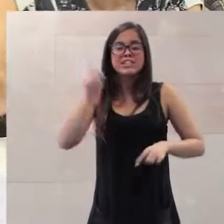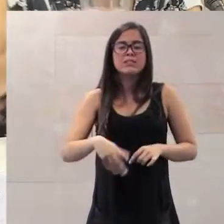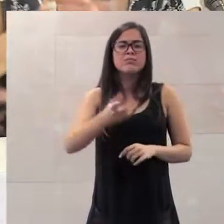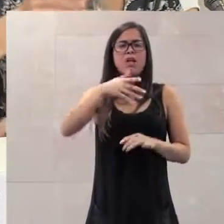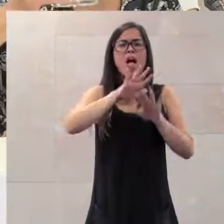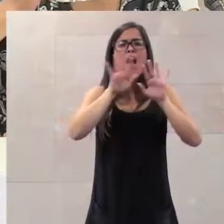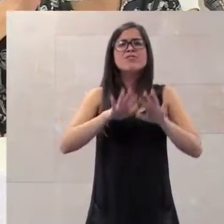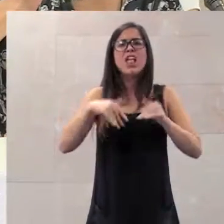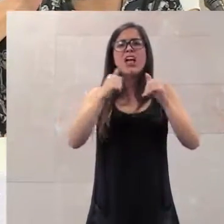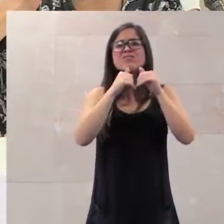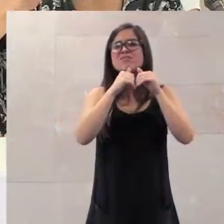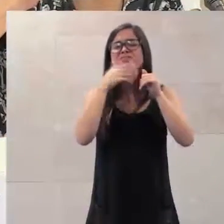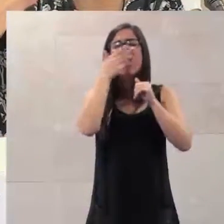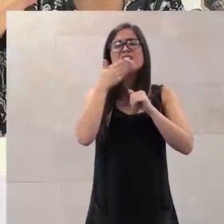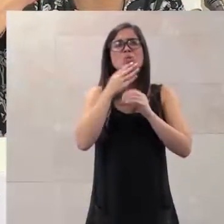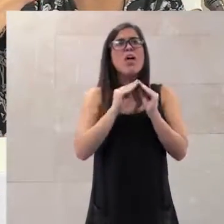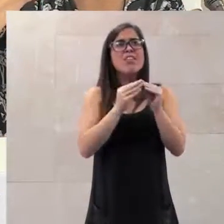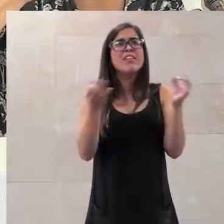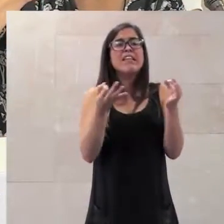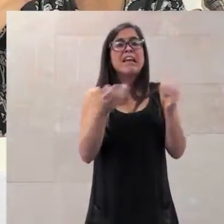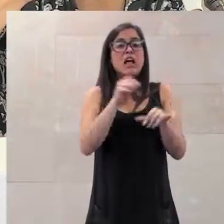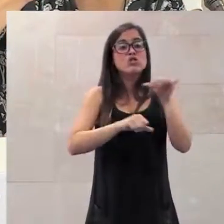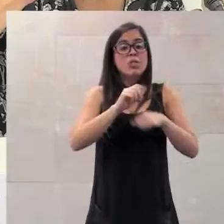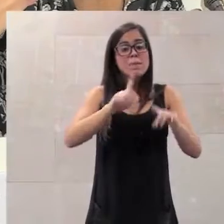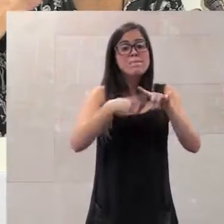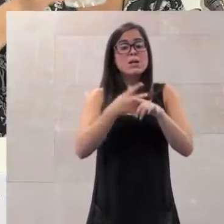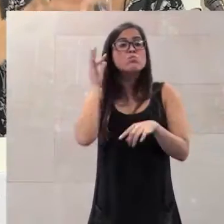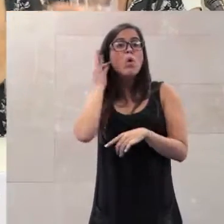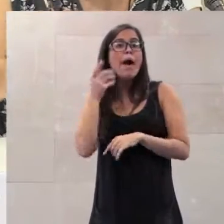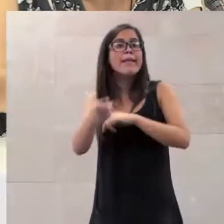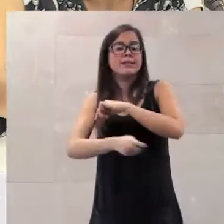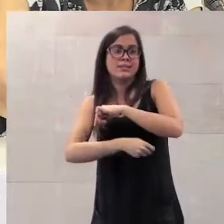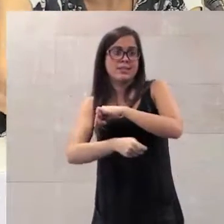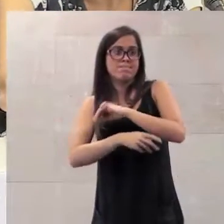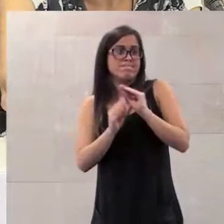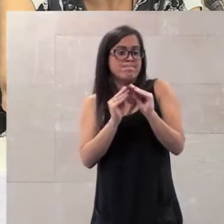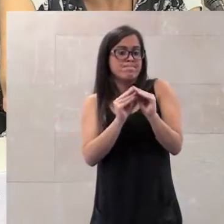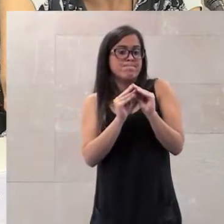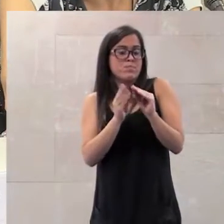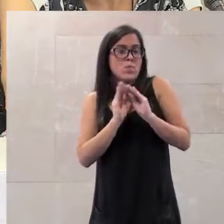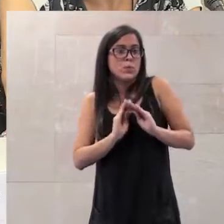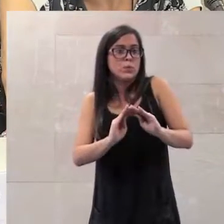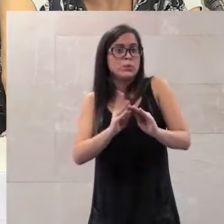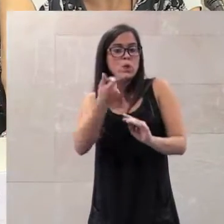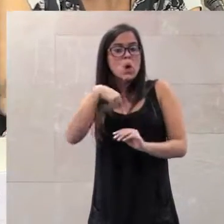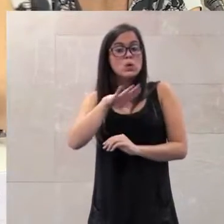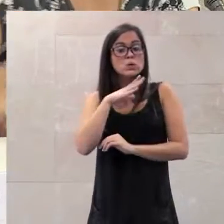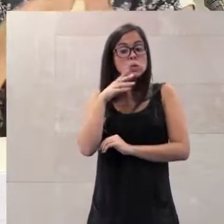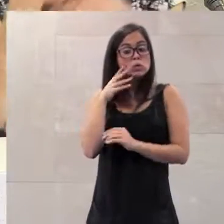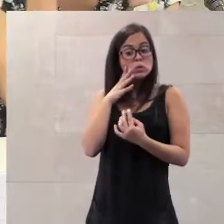escuela la hacen las asociaciones y las mujeres de Gasteiz, ¿no? Estamos muy, muy